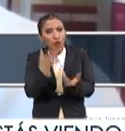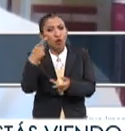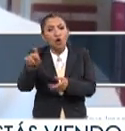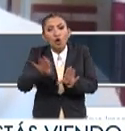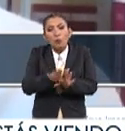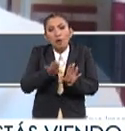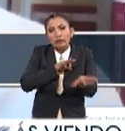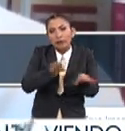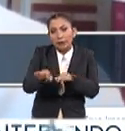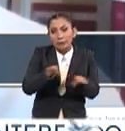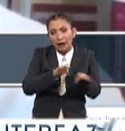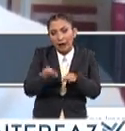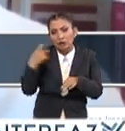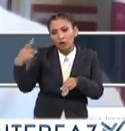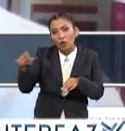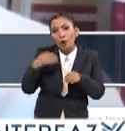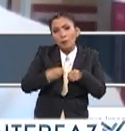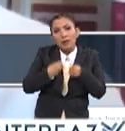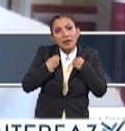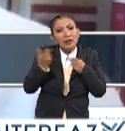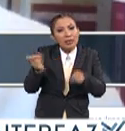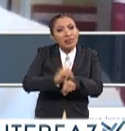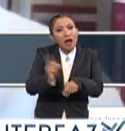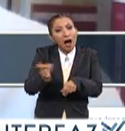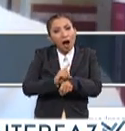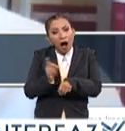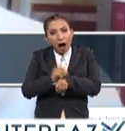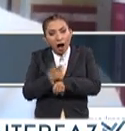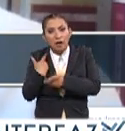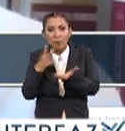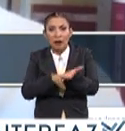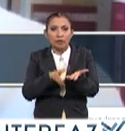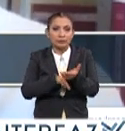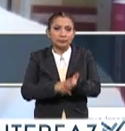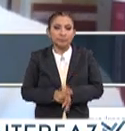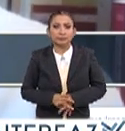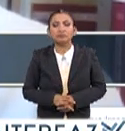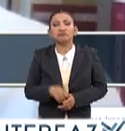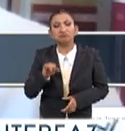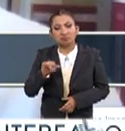conocer cómo trabaja ellos o cómo viven su día en